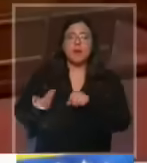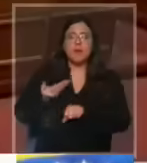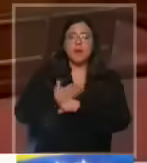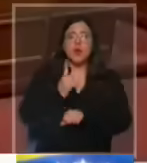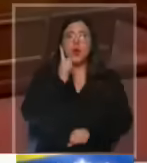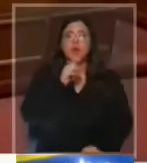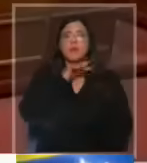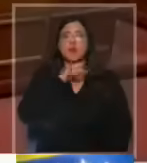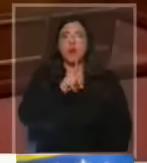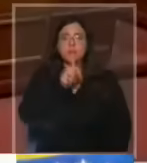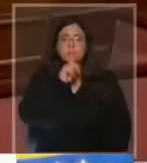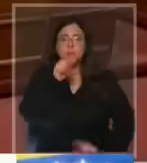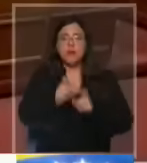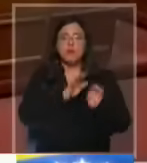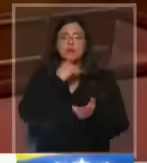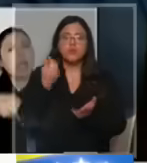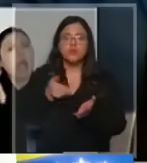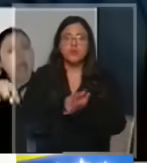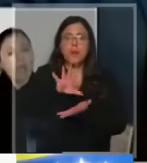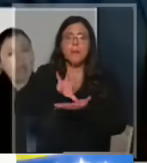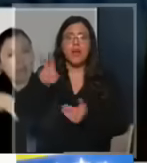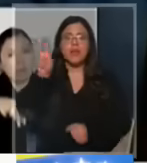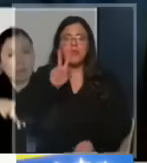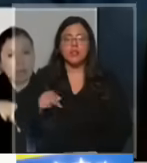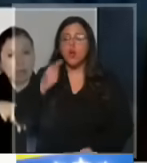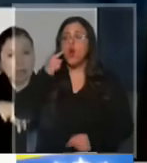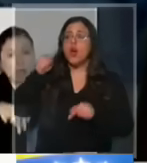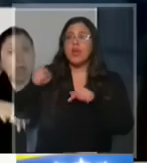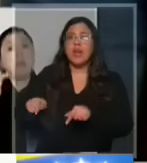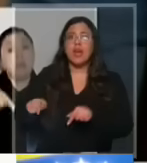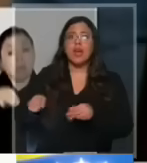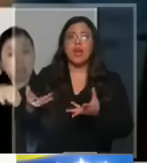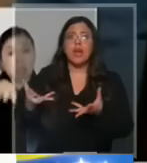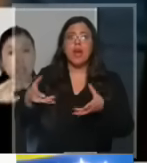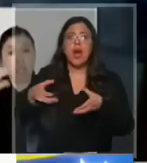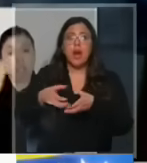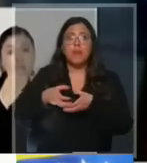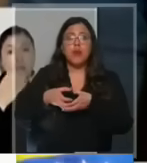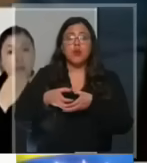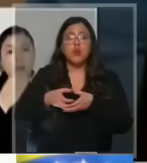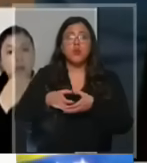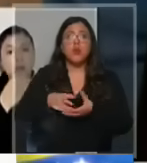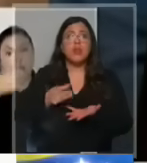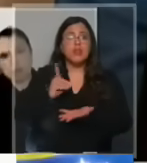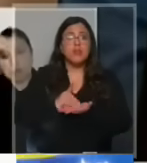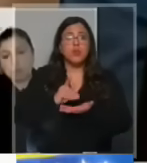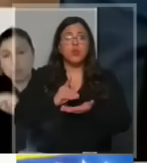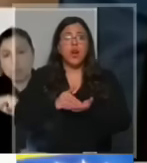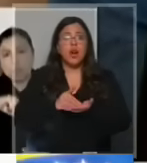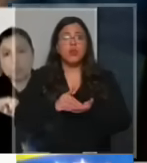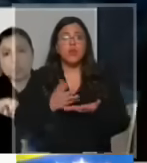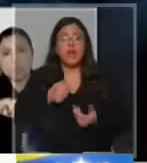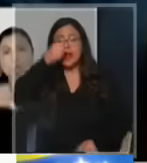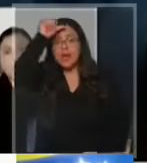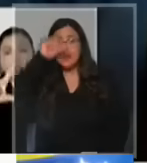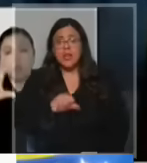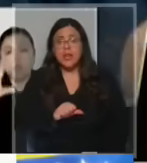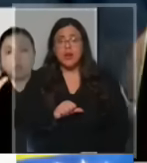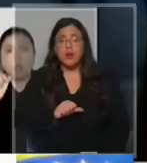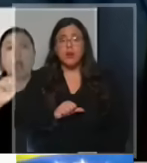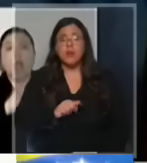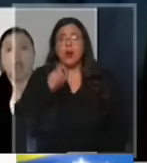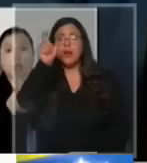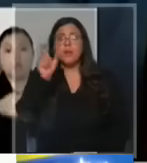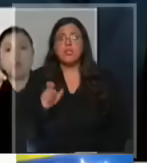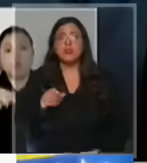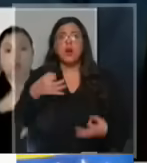de silencio para los fallecidos en Venezuela. Para que la Cámara condene enérgicamente el lavado de imagen de un miembro de esta Cámara a